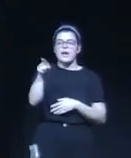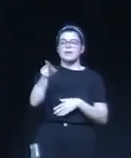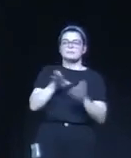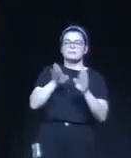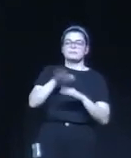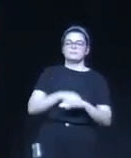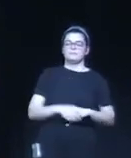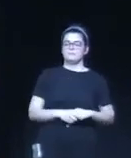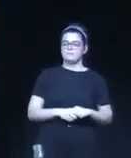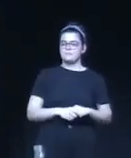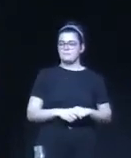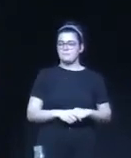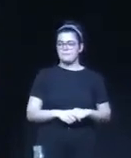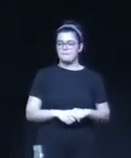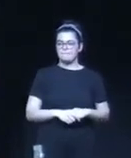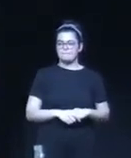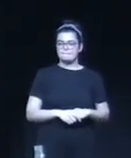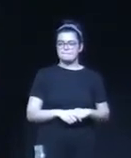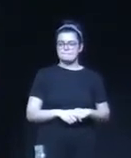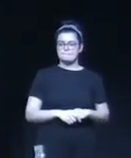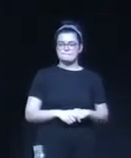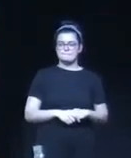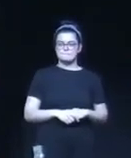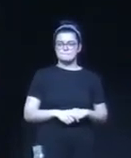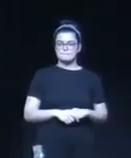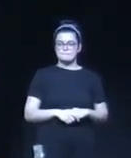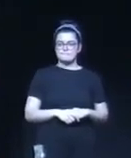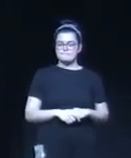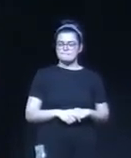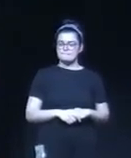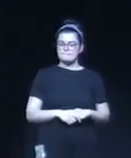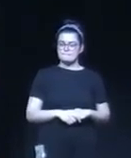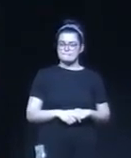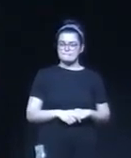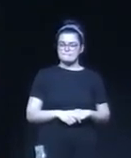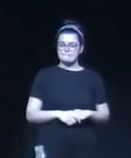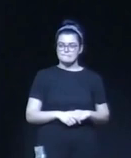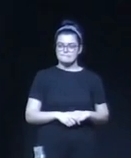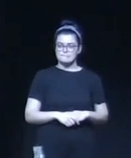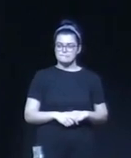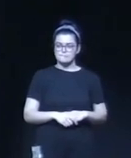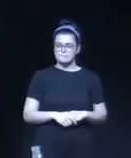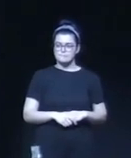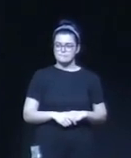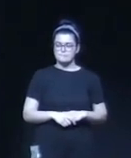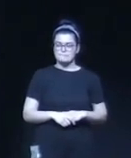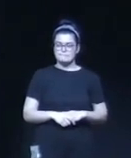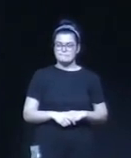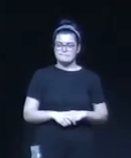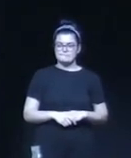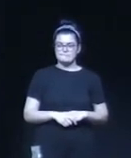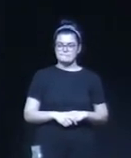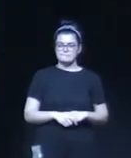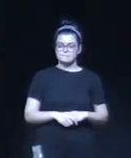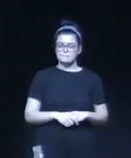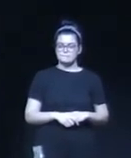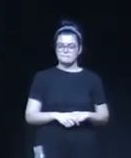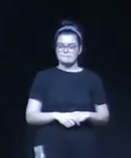¿ves? Un par de cuestiones. Ha levantado también ella, creo.